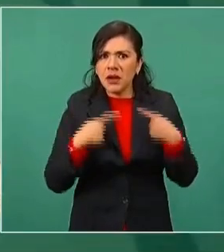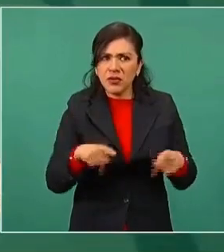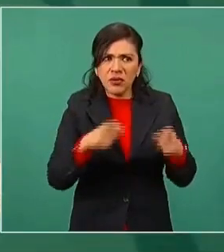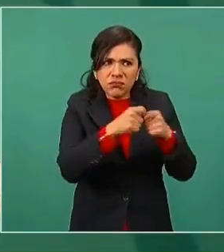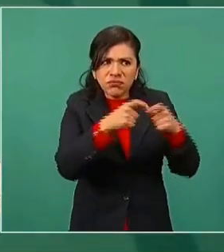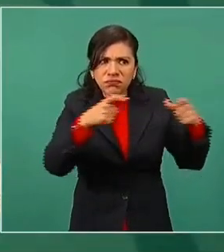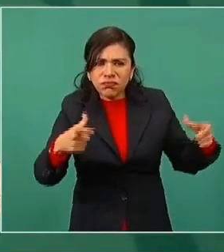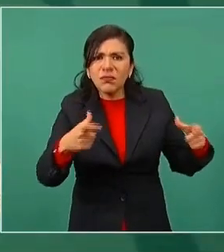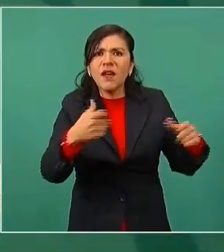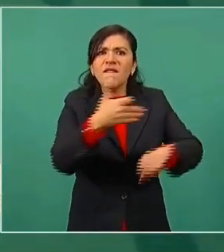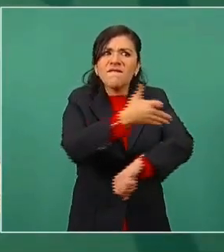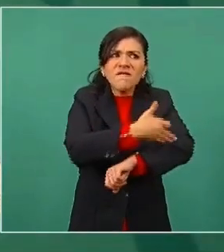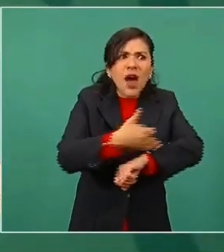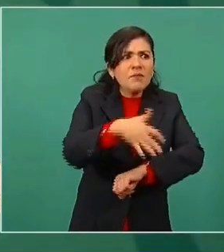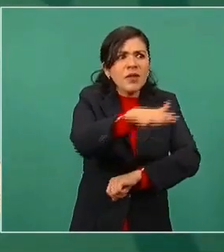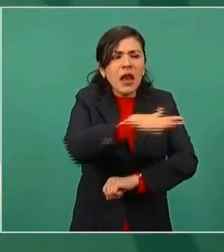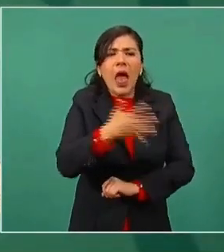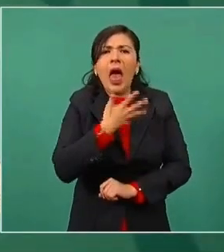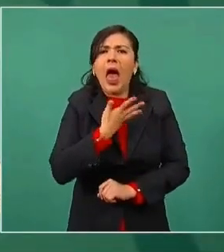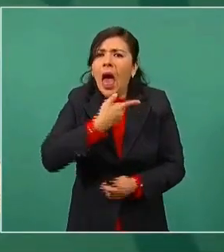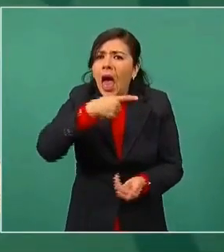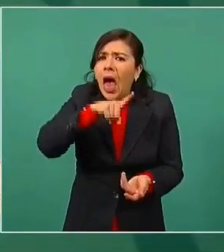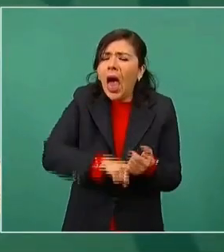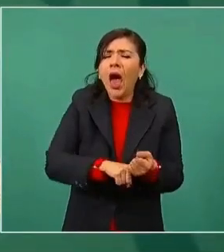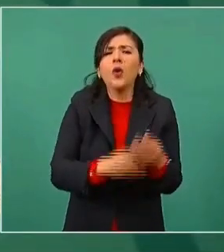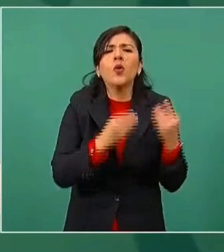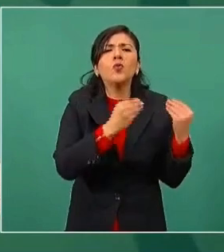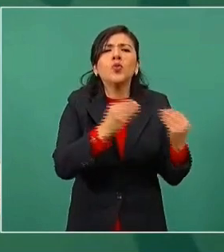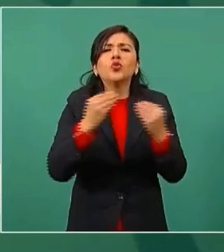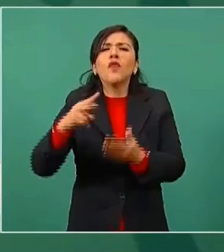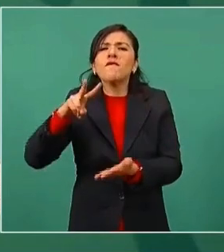en las familias, una gran reserva de valores